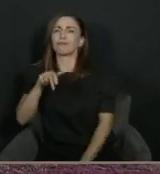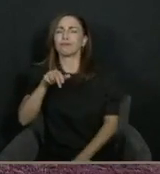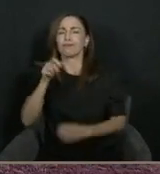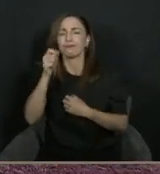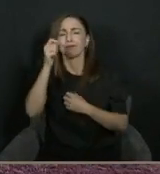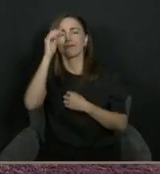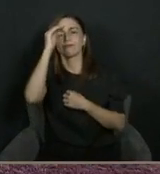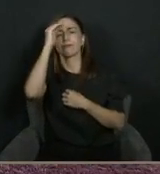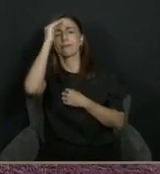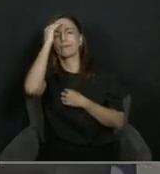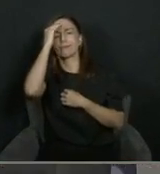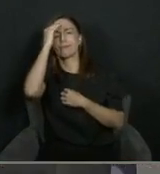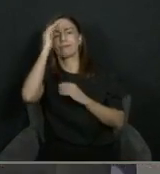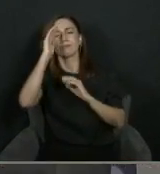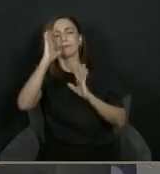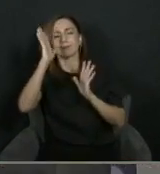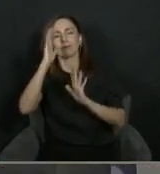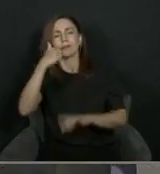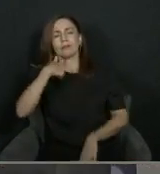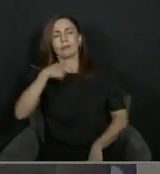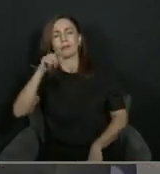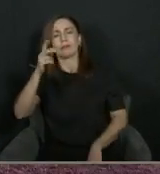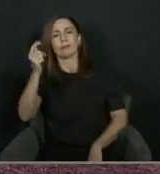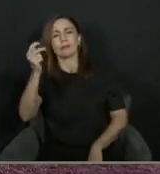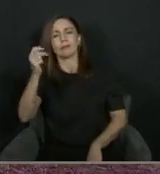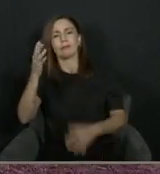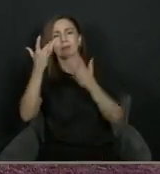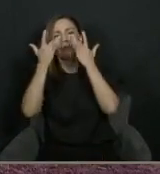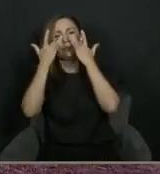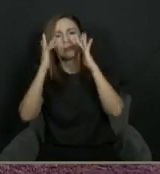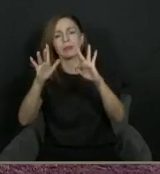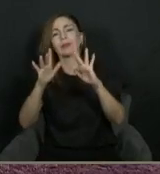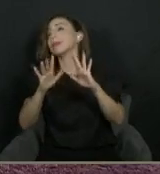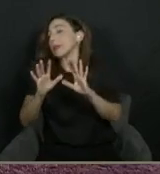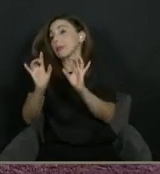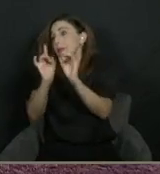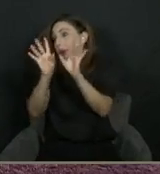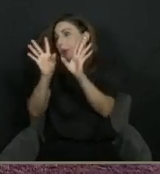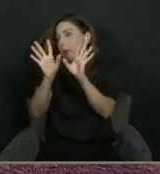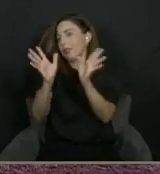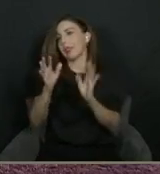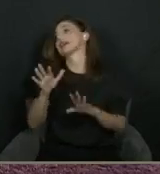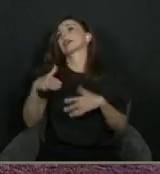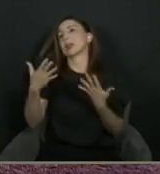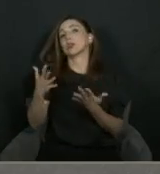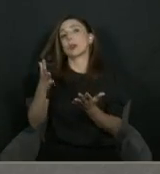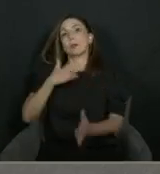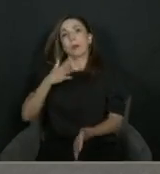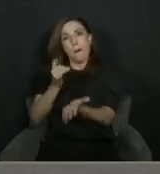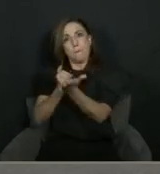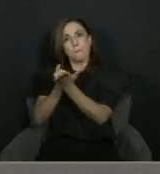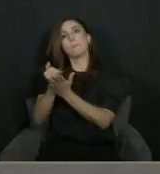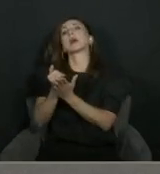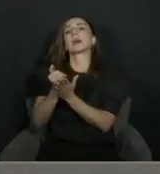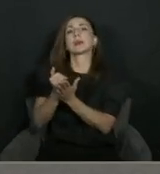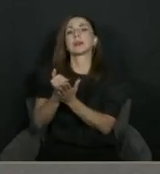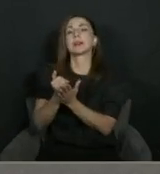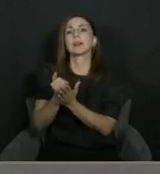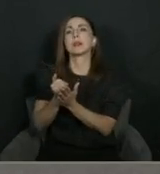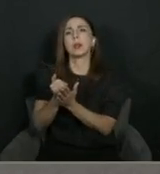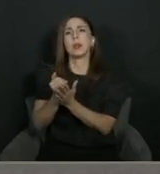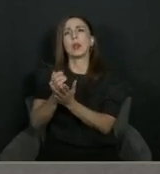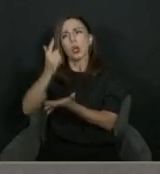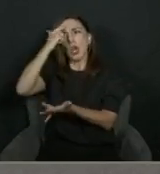decir muy bien yo sé en ese momento fue buena claro que fue buena